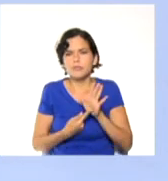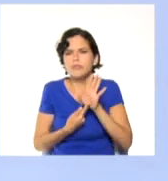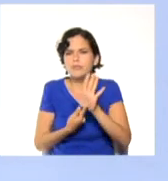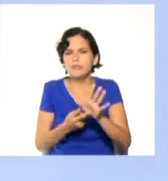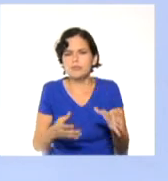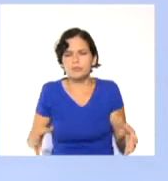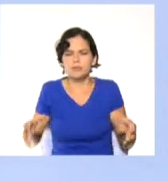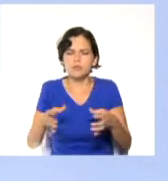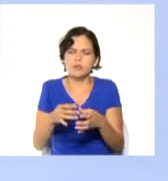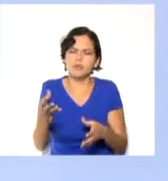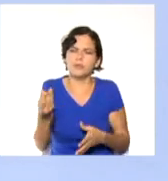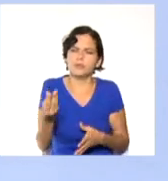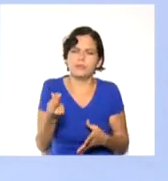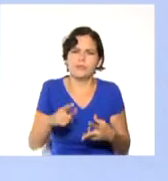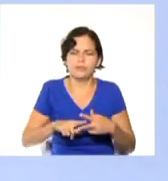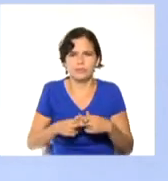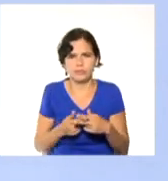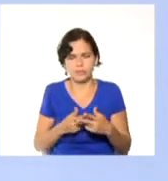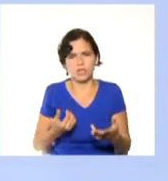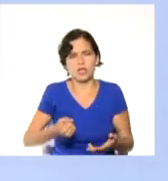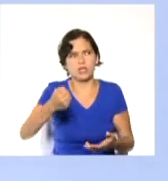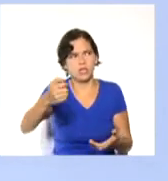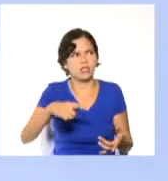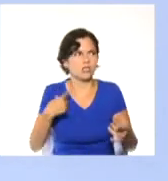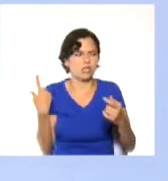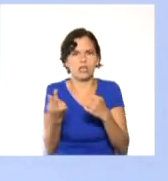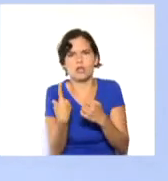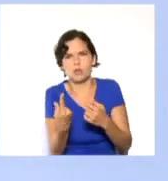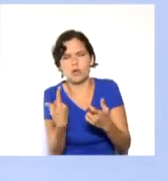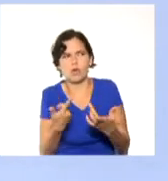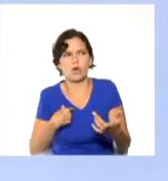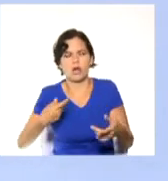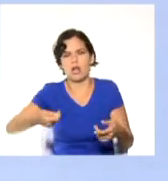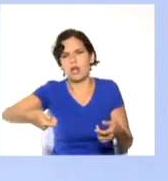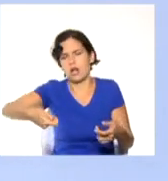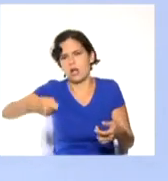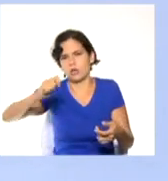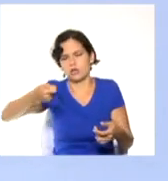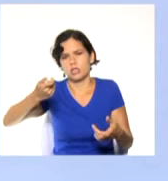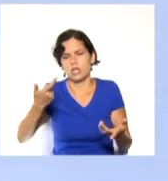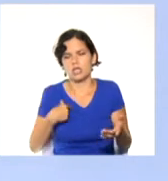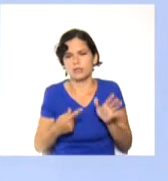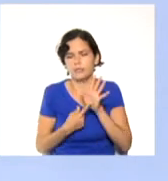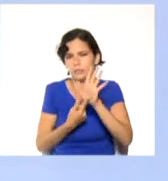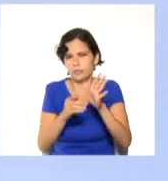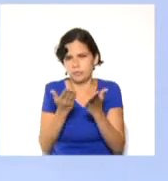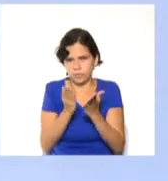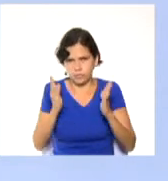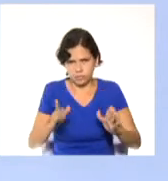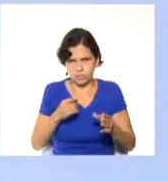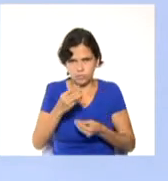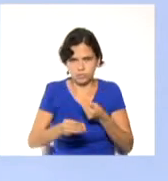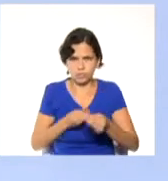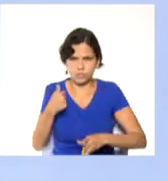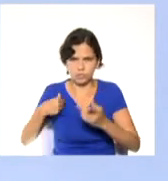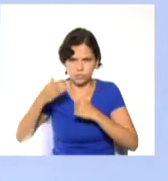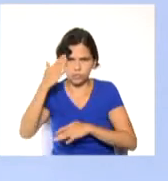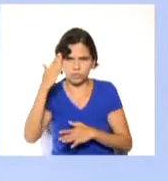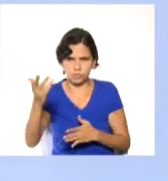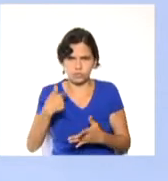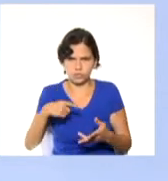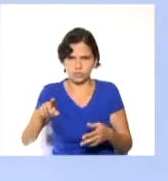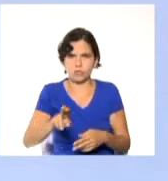Mostrarlos, reunir varios de ellos, la taza para medir, el vaso de la licuadora, las cucharas de medida y mostrárselos al estudiante, haciéndole saber que